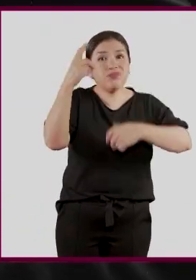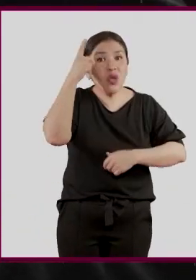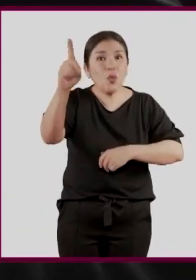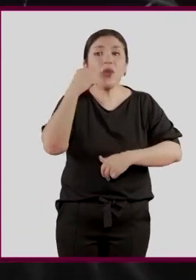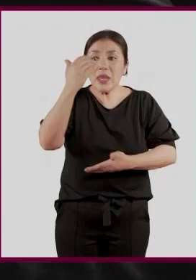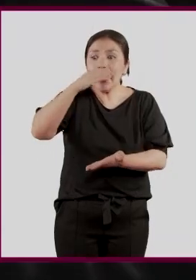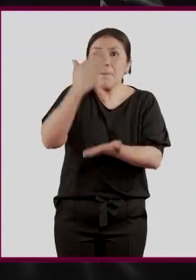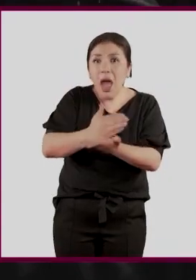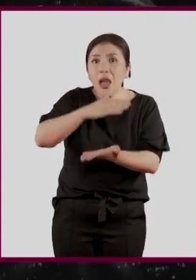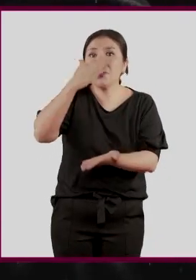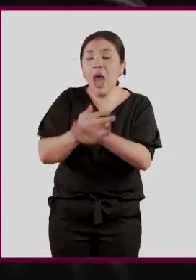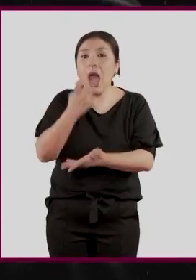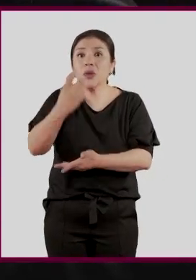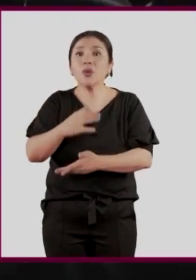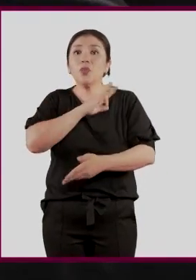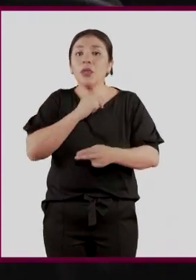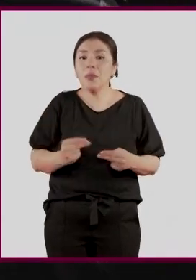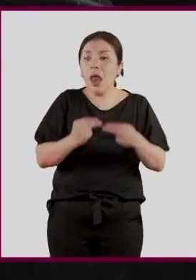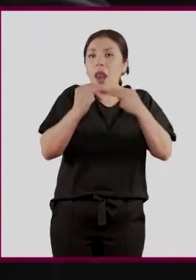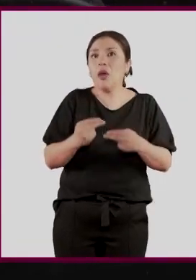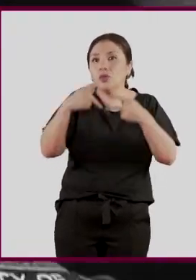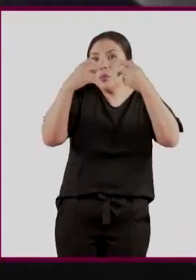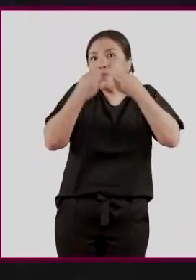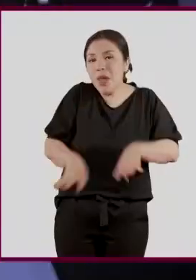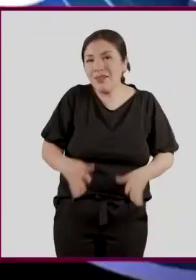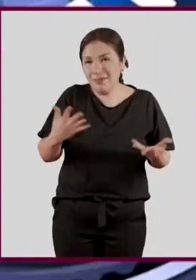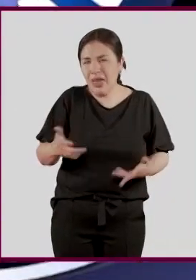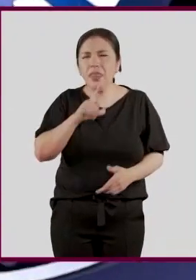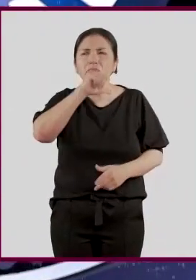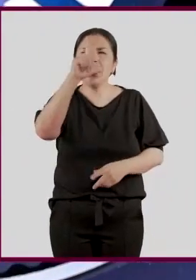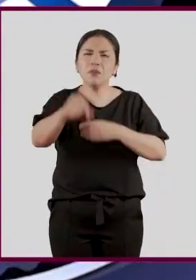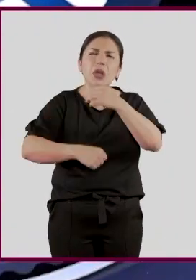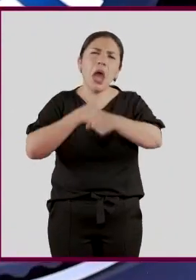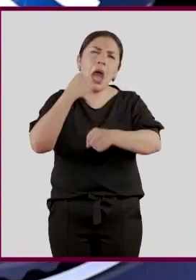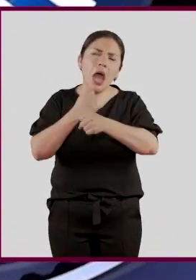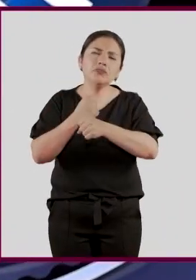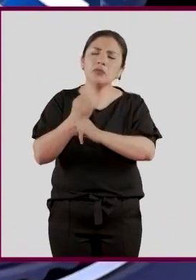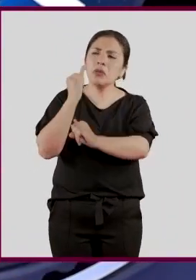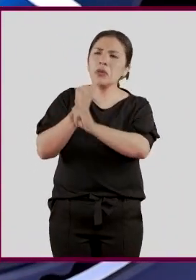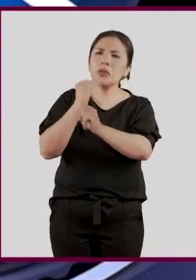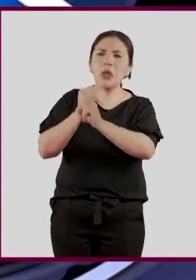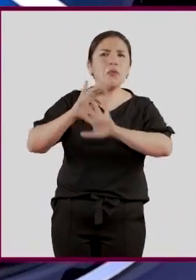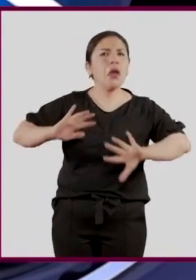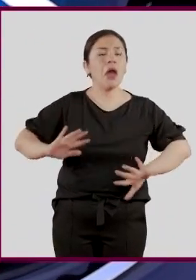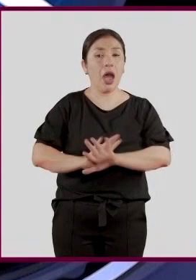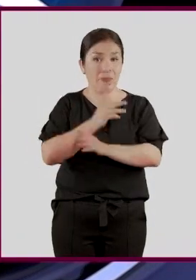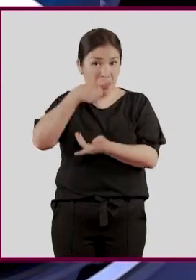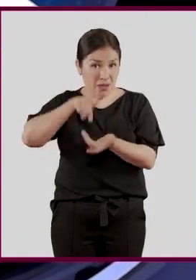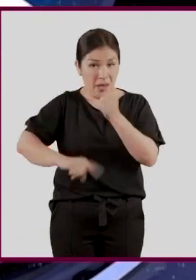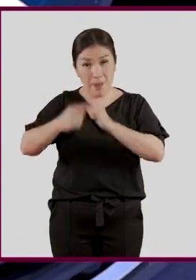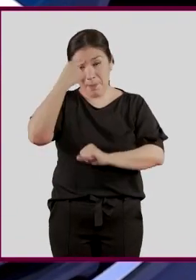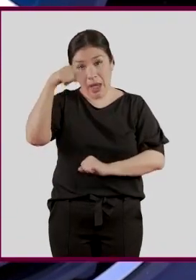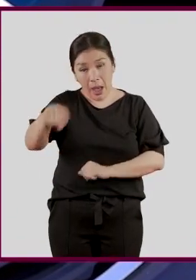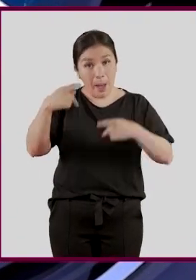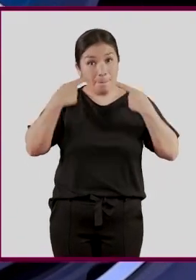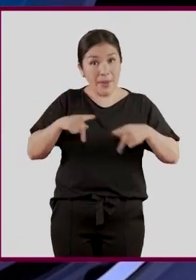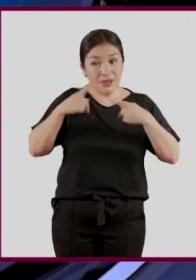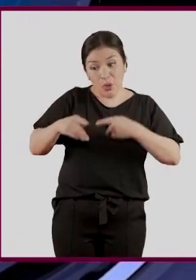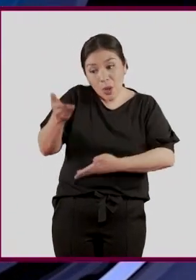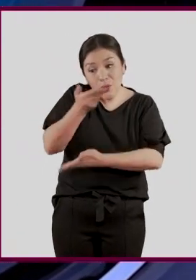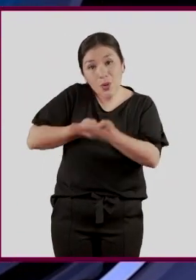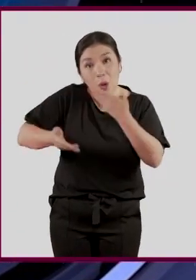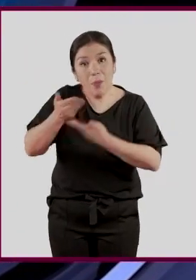para detener lo que ponía en riesgo sus negocios. En pocos años, la Internet pasó de ser un sitio donde la